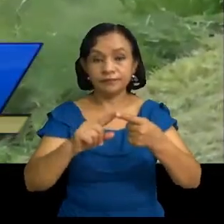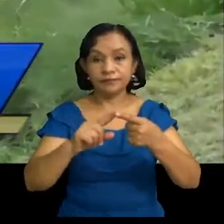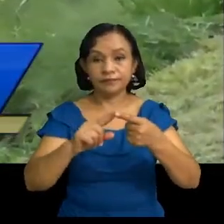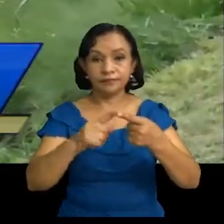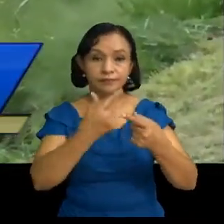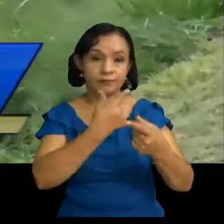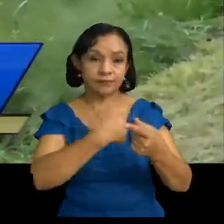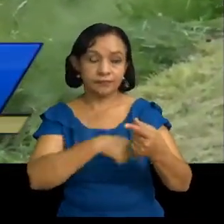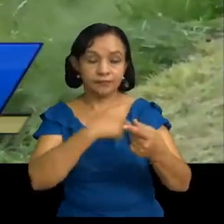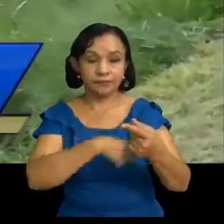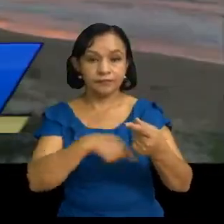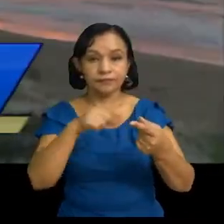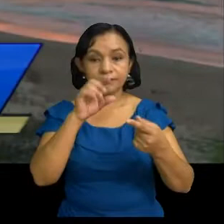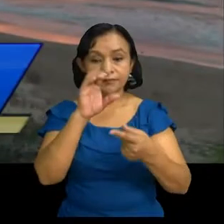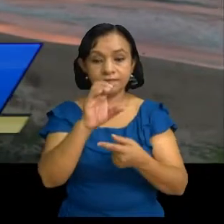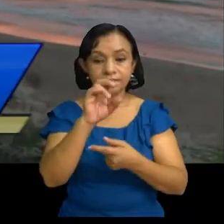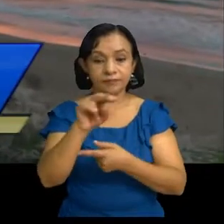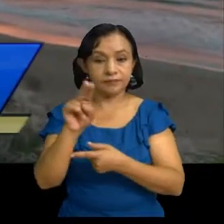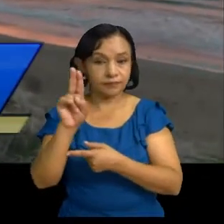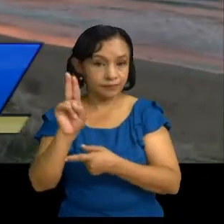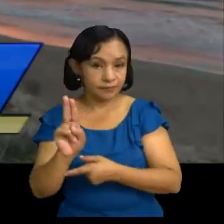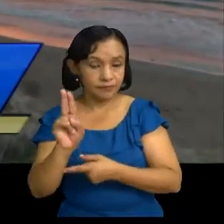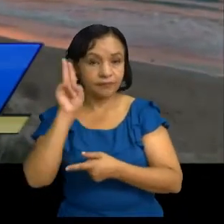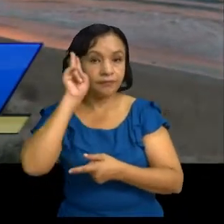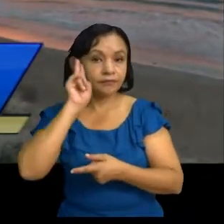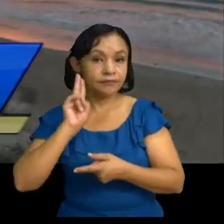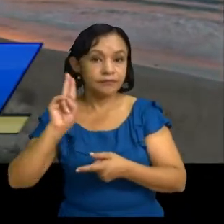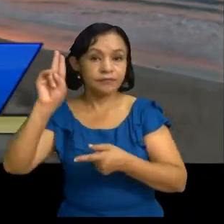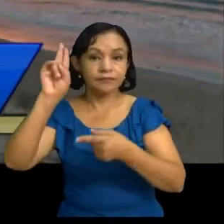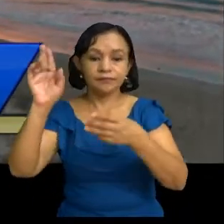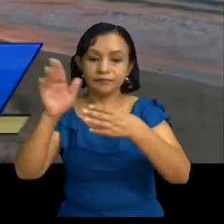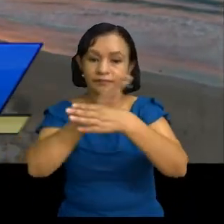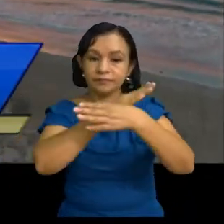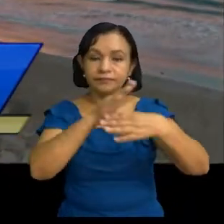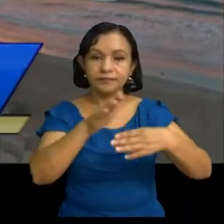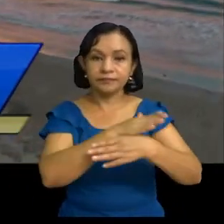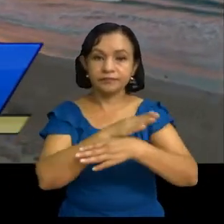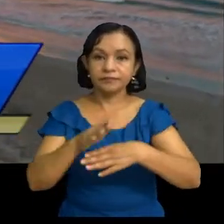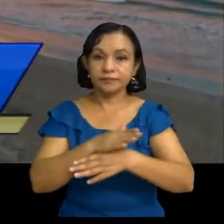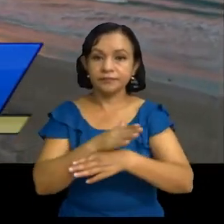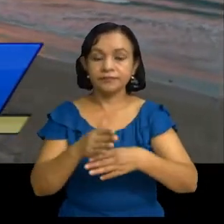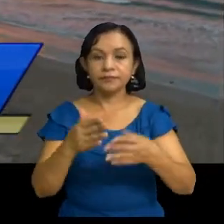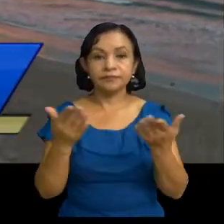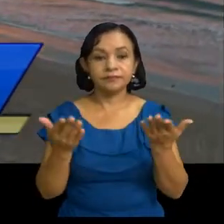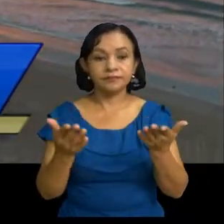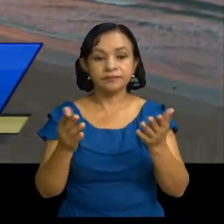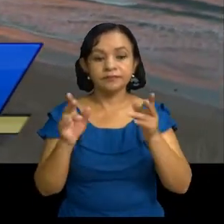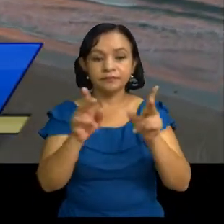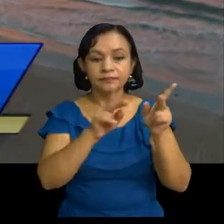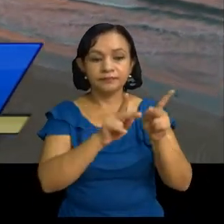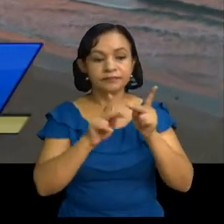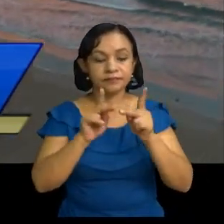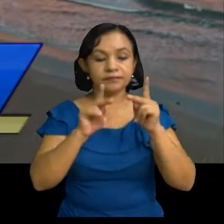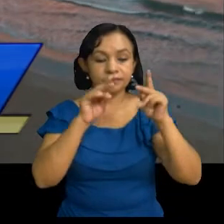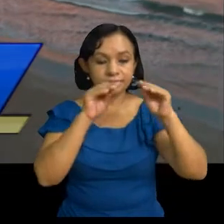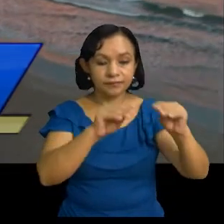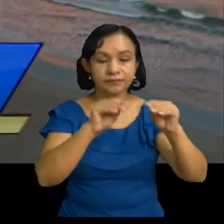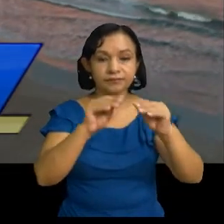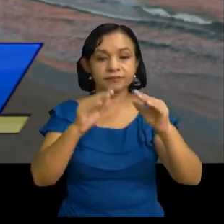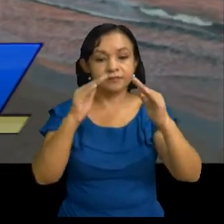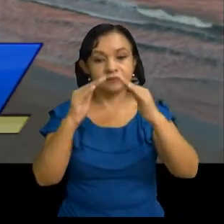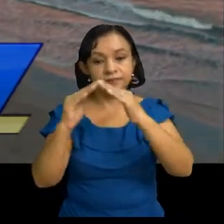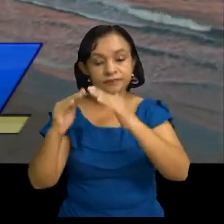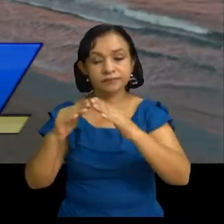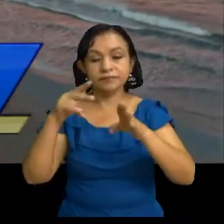que en este caso el centro con las universidades y que por supuesto llegamos a cada protagonista a cada casa a casa a cada finca finca